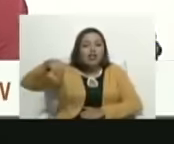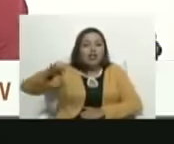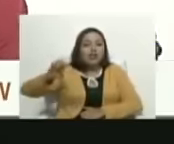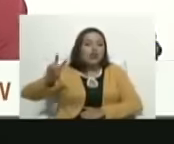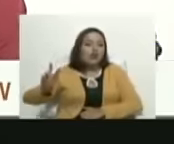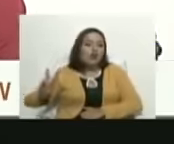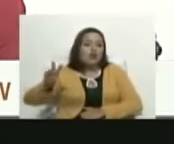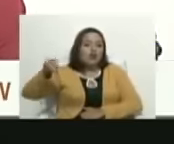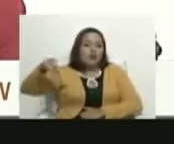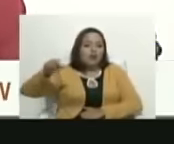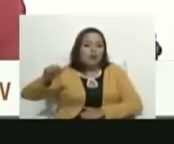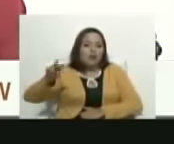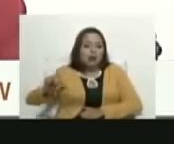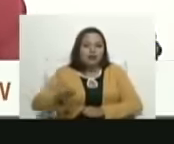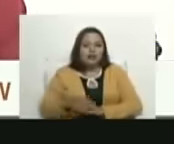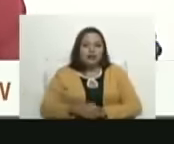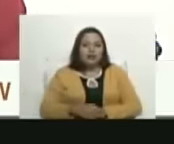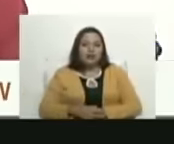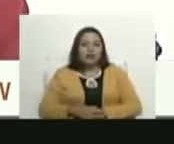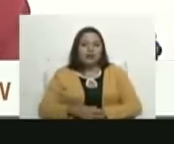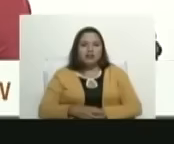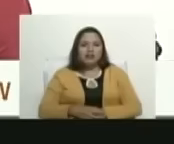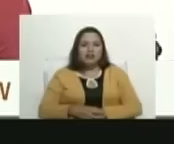Después habla de Carol G.